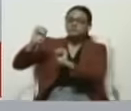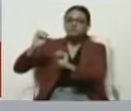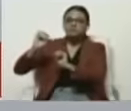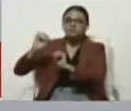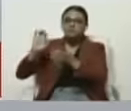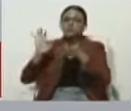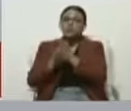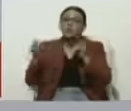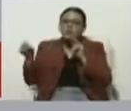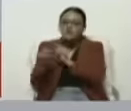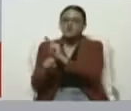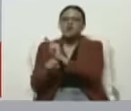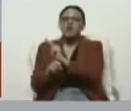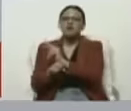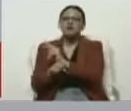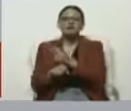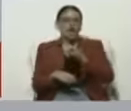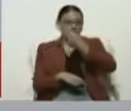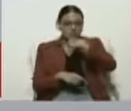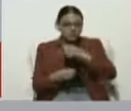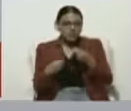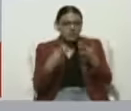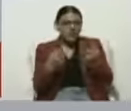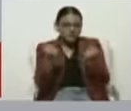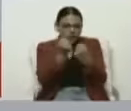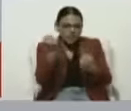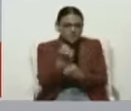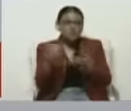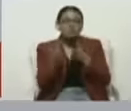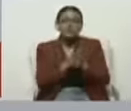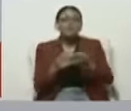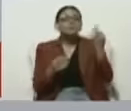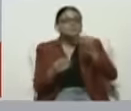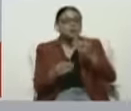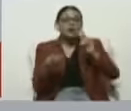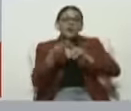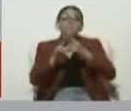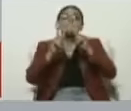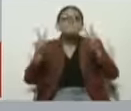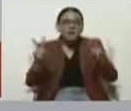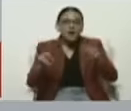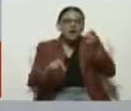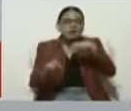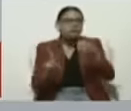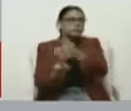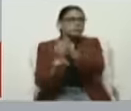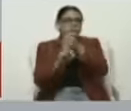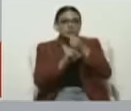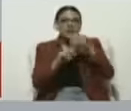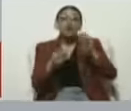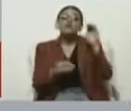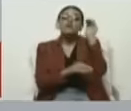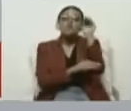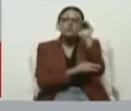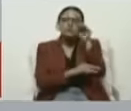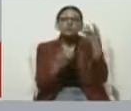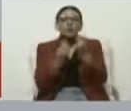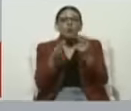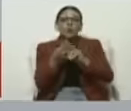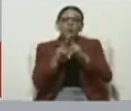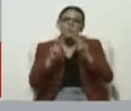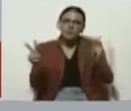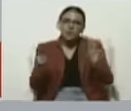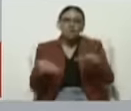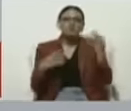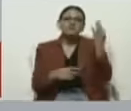su respaldo a no solo a la paz, sino a la consolidación de esa paz en el futuro. ¿Para qué? Para